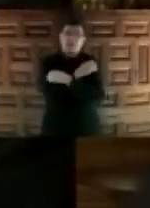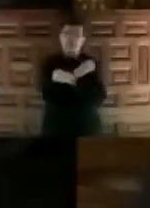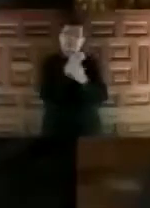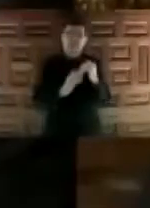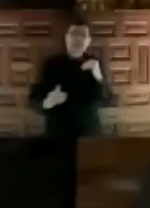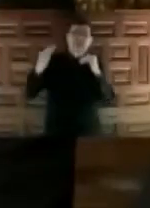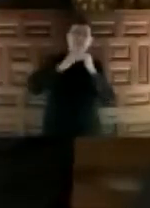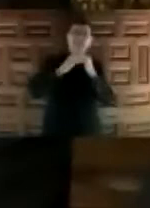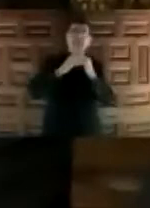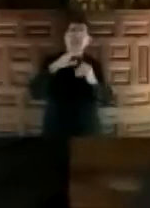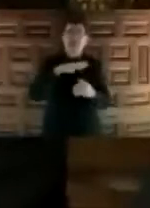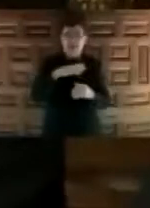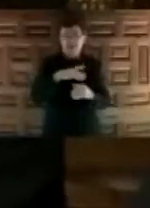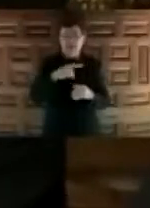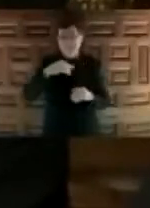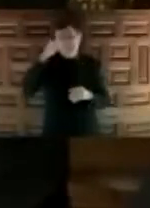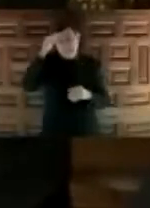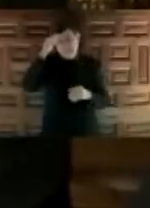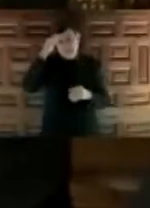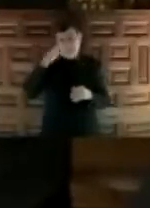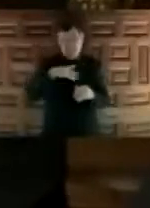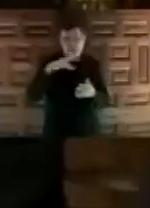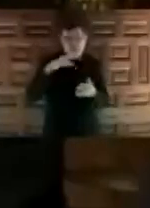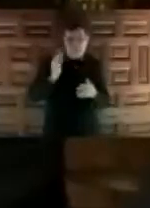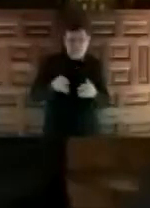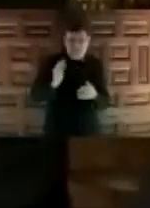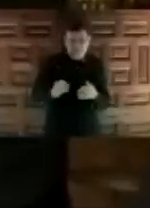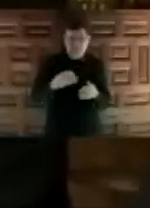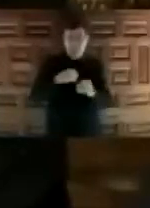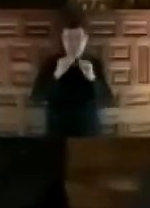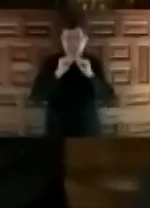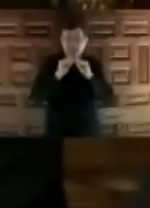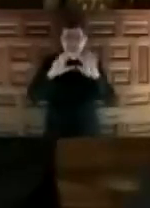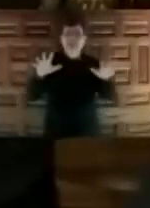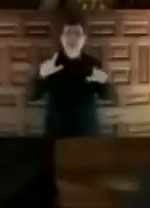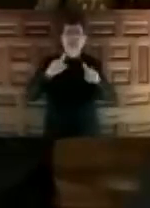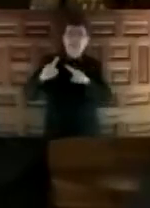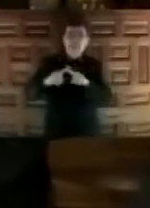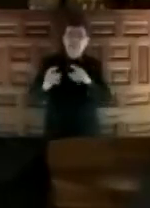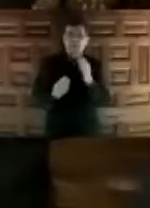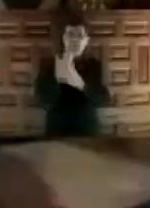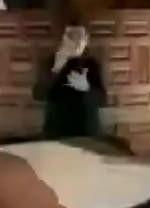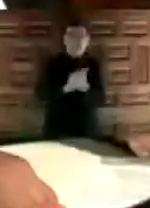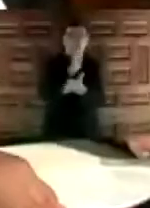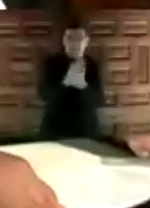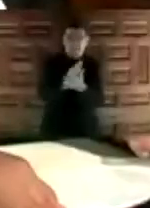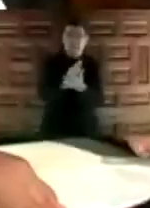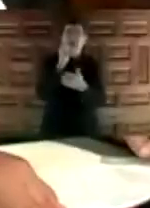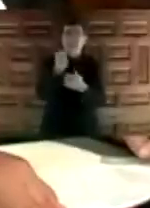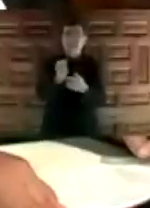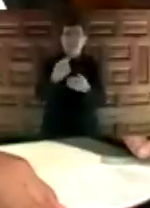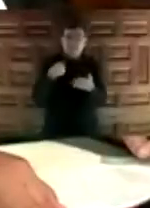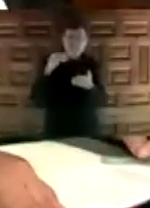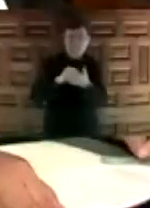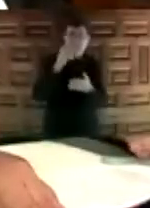Superior. Tenemos que considerar que la aprobación y la publicación de la nueva ley se da en